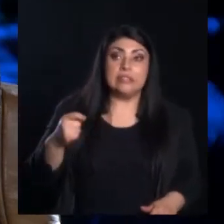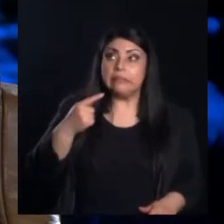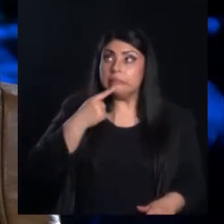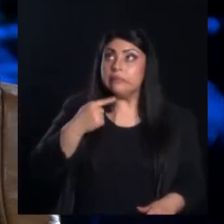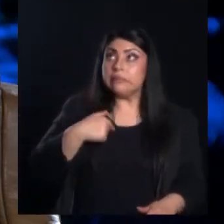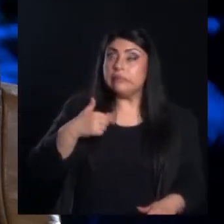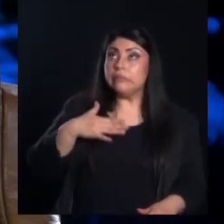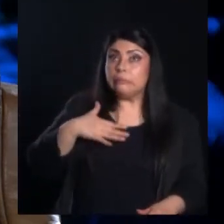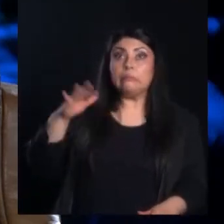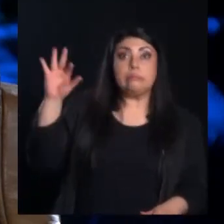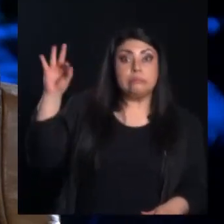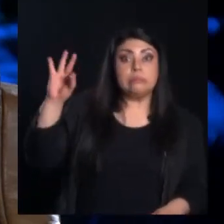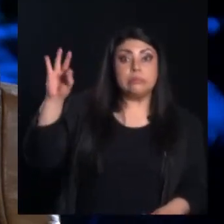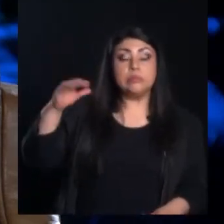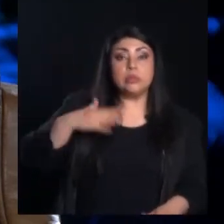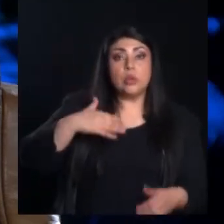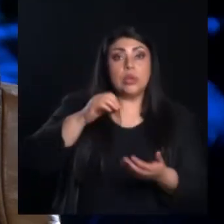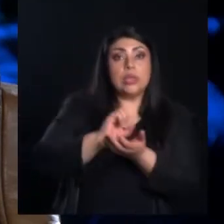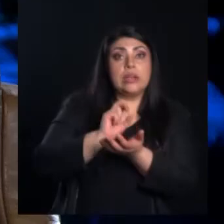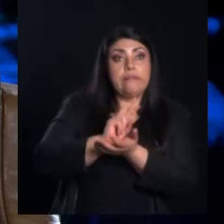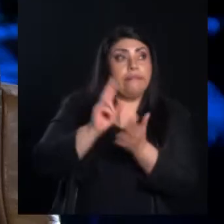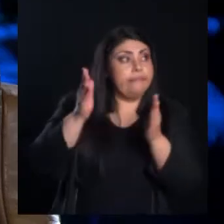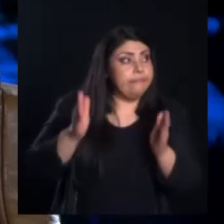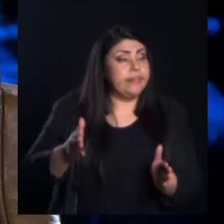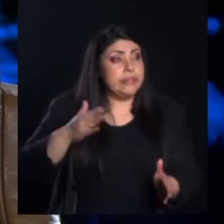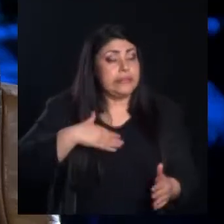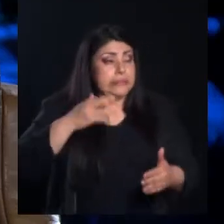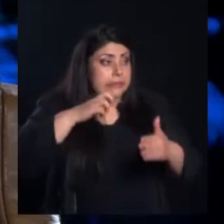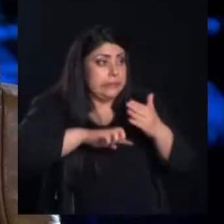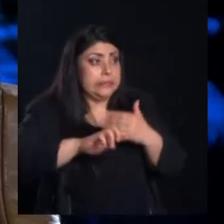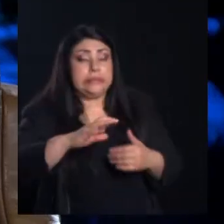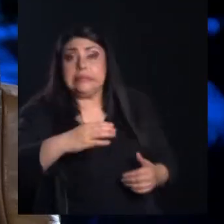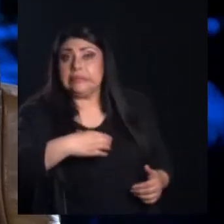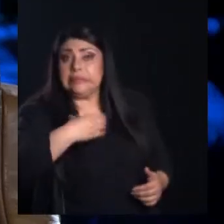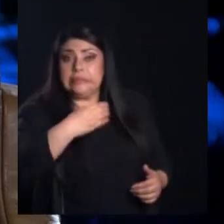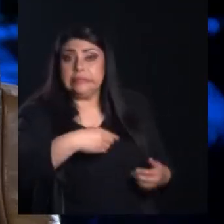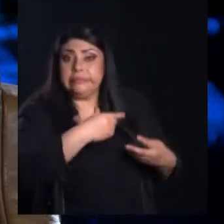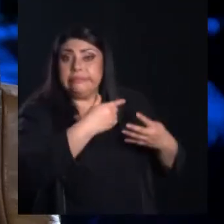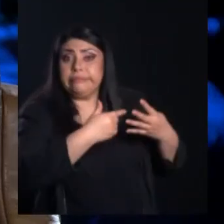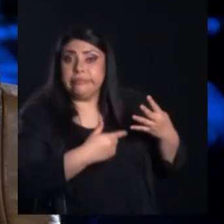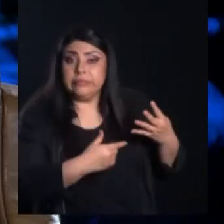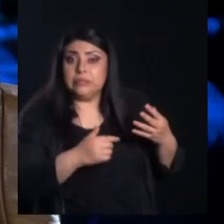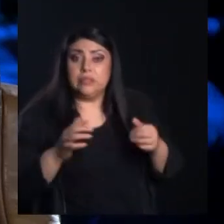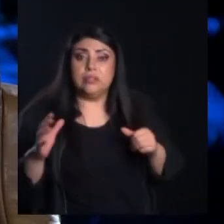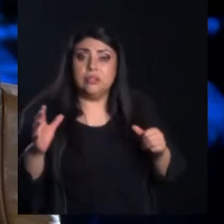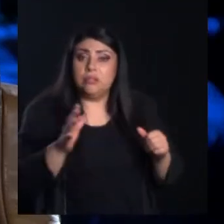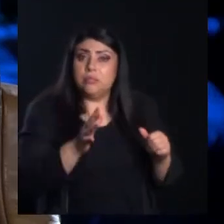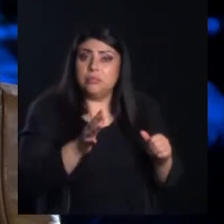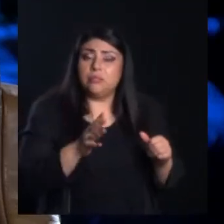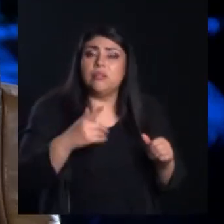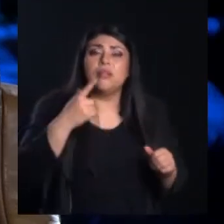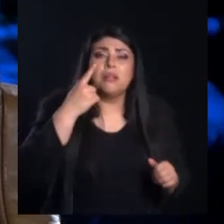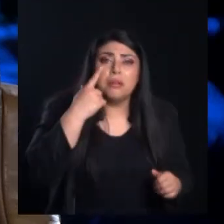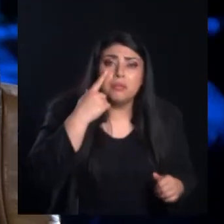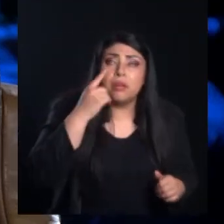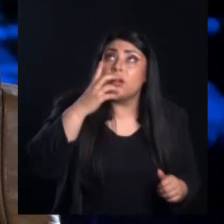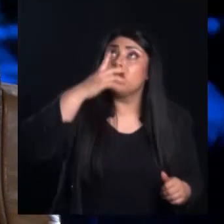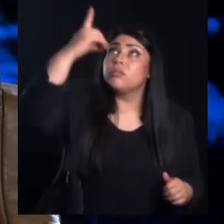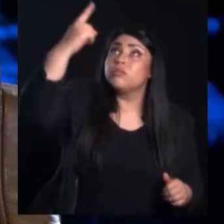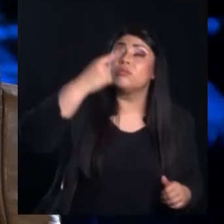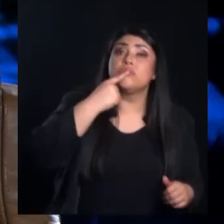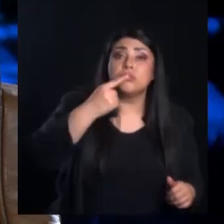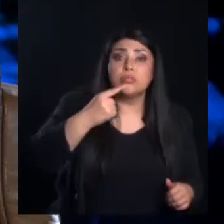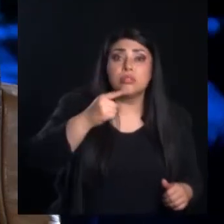que iba a ser pastor me dijeron que iba a ser evangelista y yo creo que soy un profeta un maestro un un apóstol quiero decirte si dios lo dijo